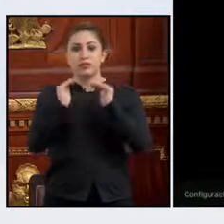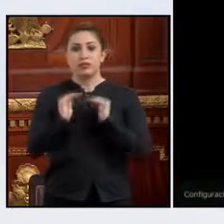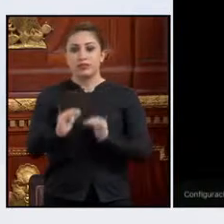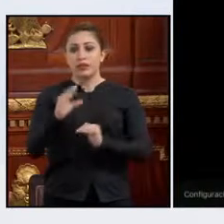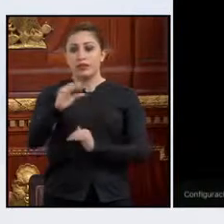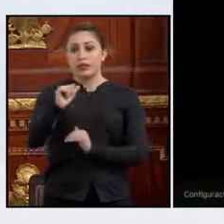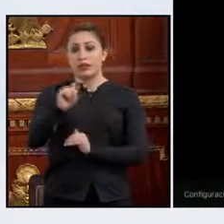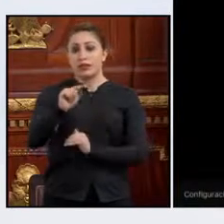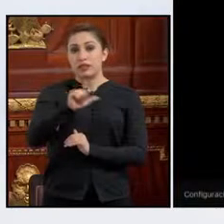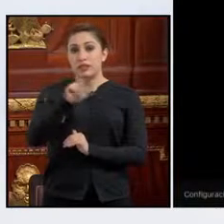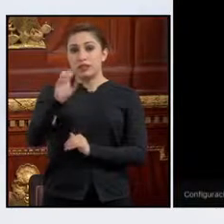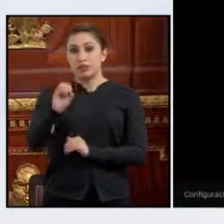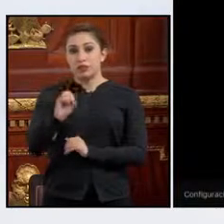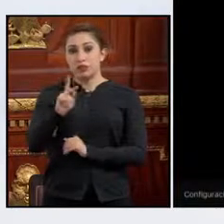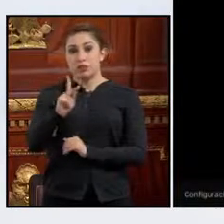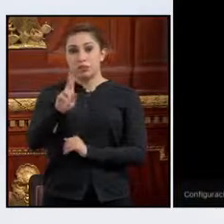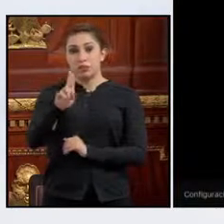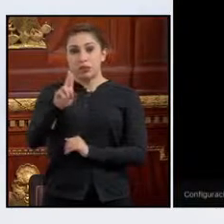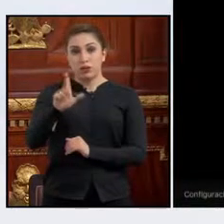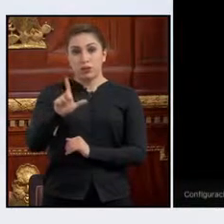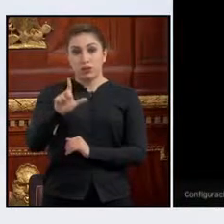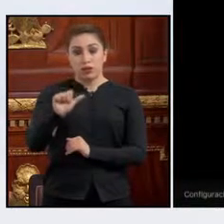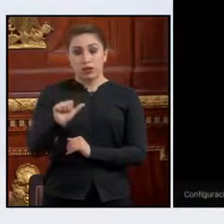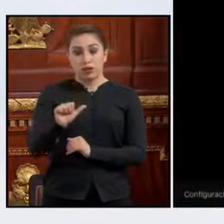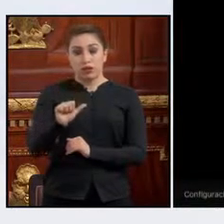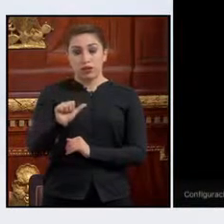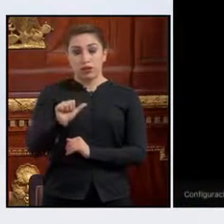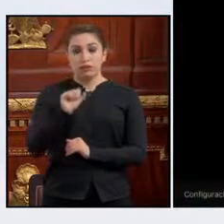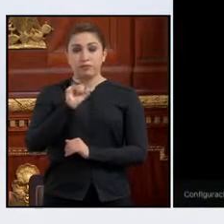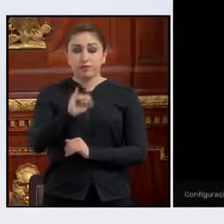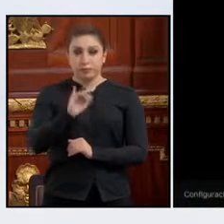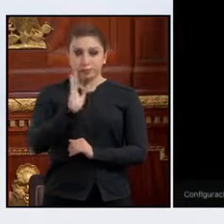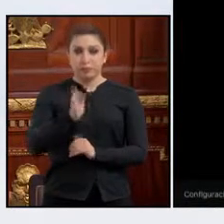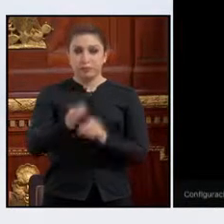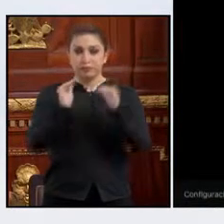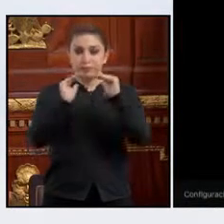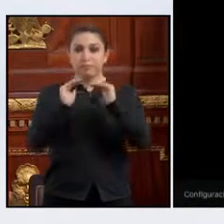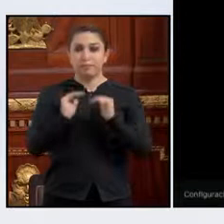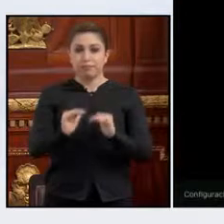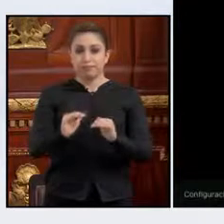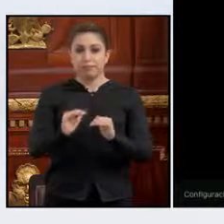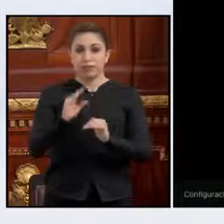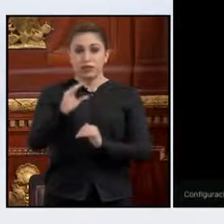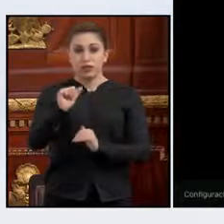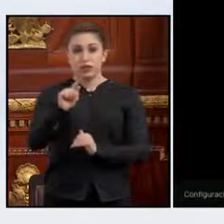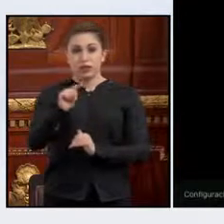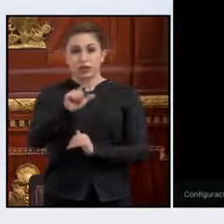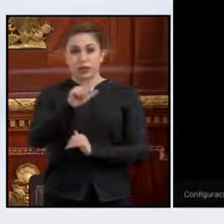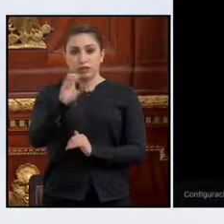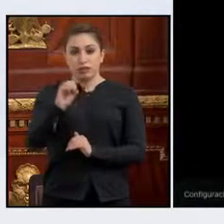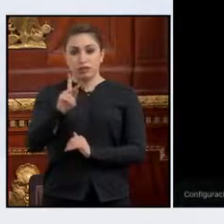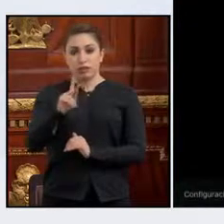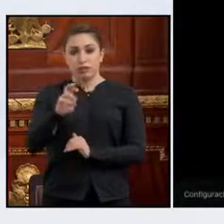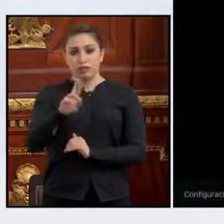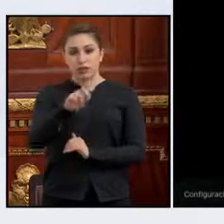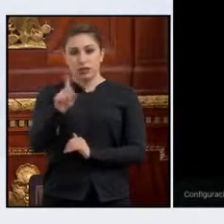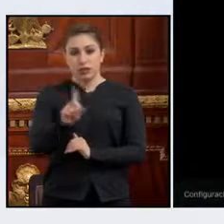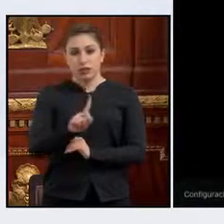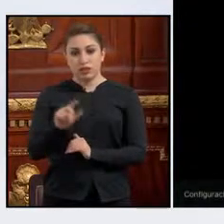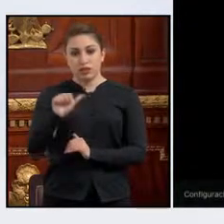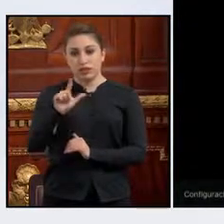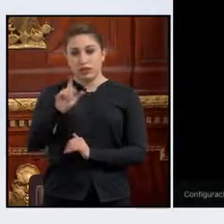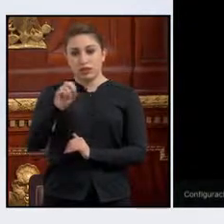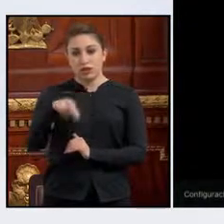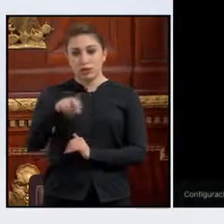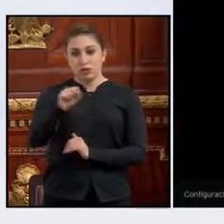Castillo Mendieta, Paula Andrea. Paula Castillo, a favor. Castillo Pérez, Carlos Alonso.